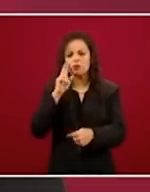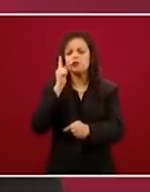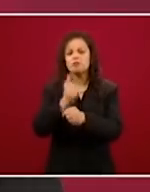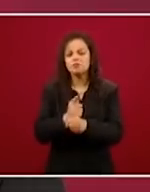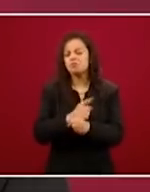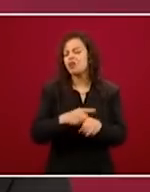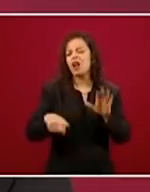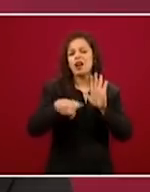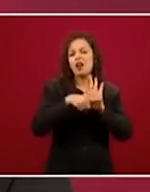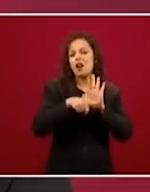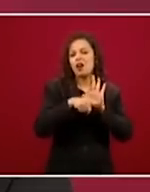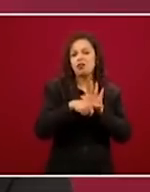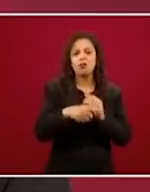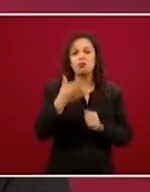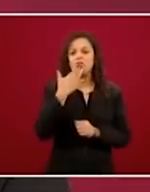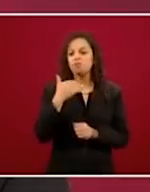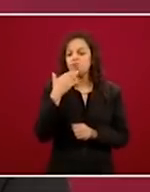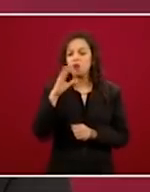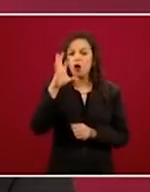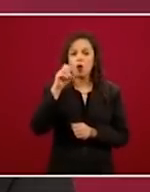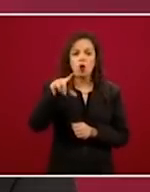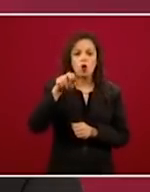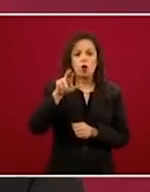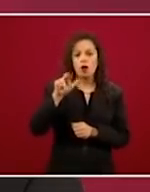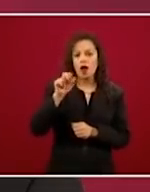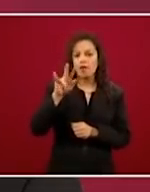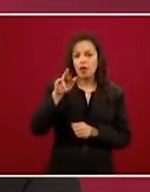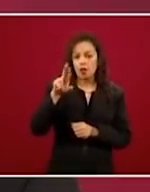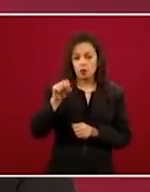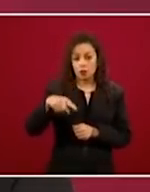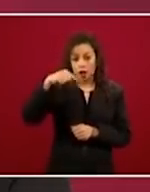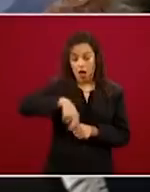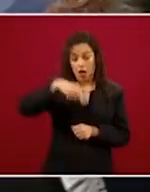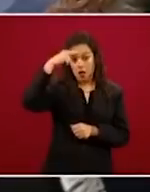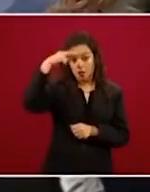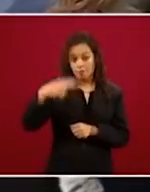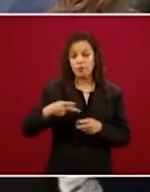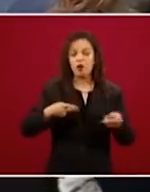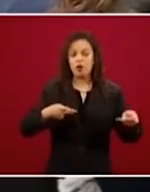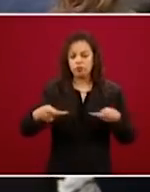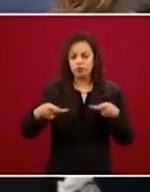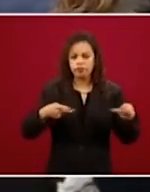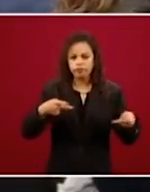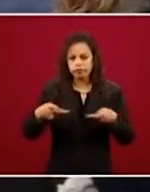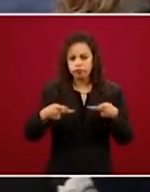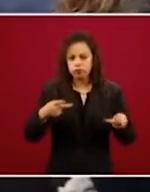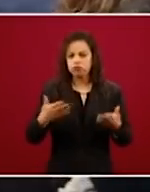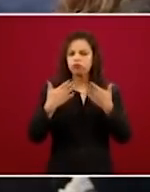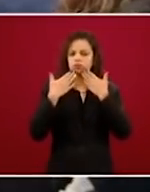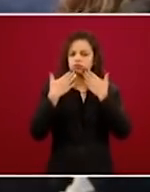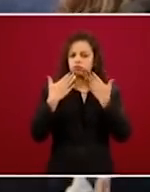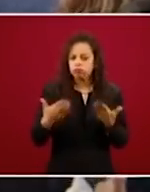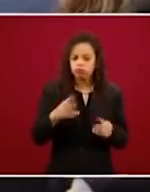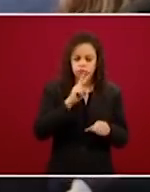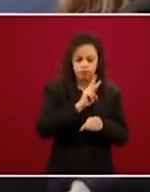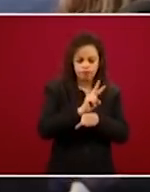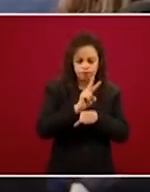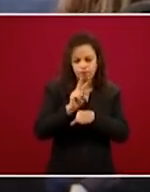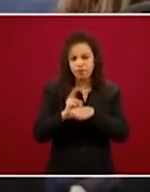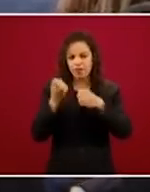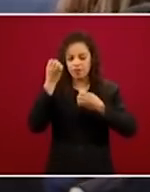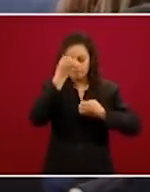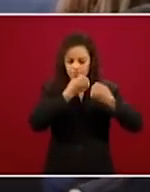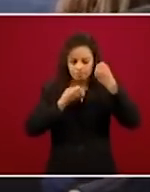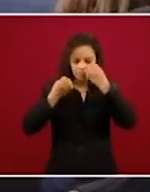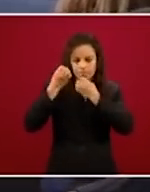la preparación en méjico es una preparación que hemos estado haciendo muy consistentemente tenemos ya el protocolo de vigilancia el